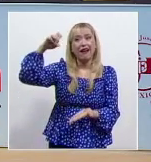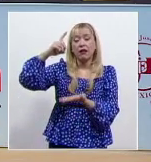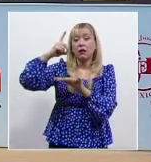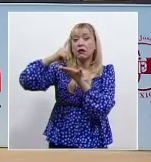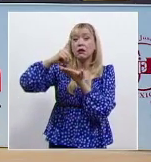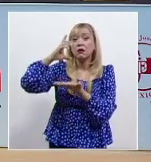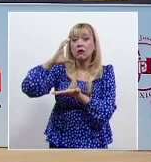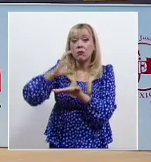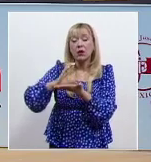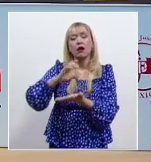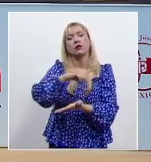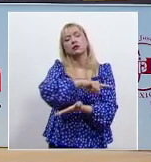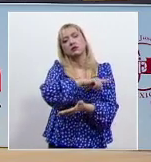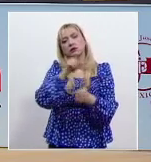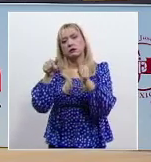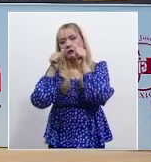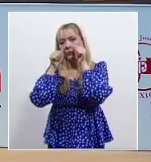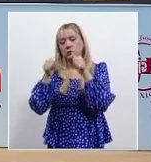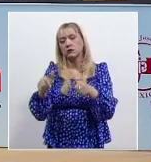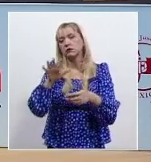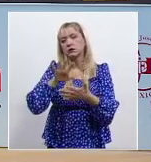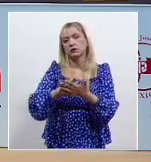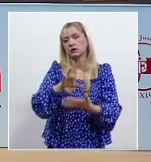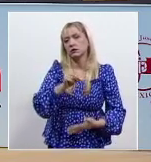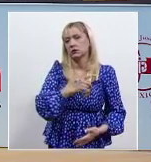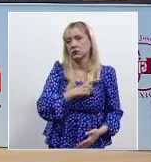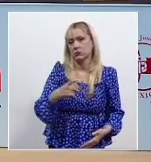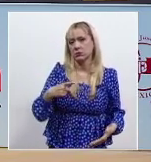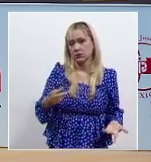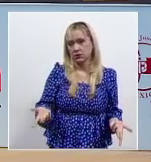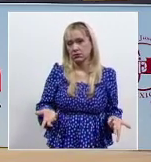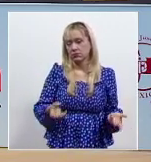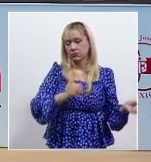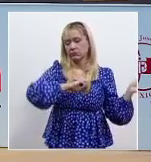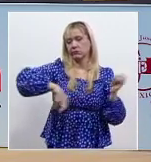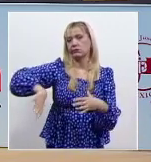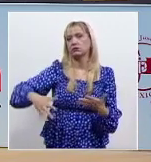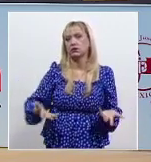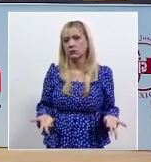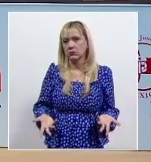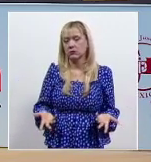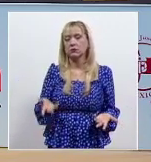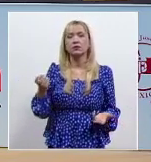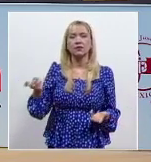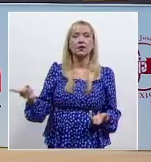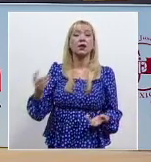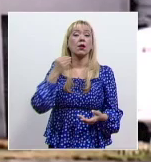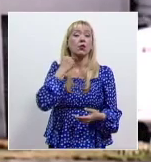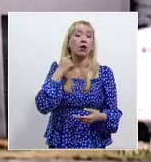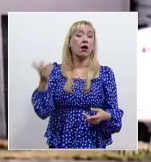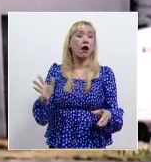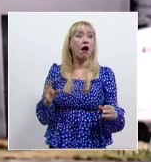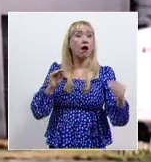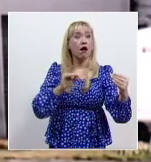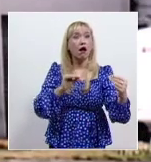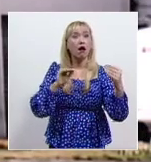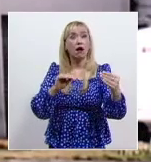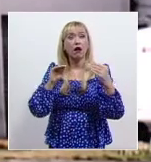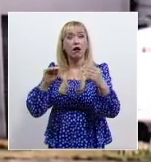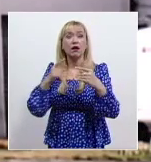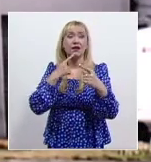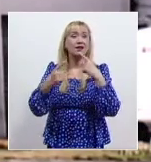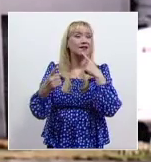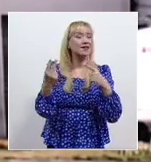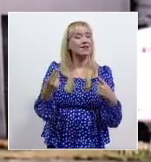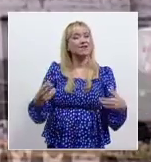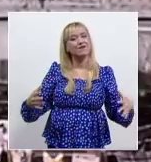de personas con discapacidad. Destacó varios casos en los que intervino la Defensoría Pública Federal para cambiar la medida